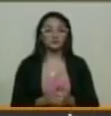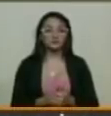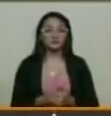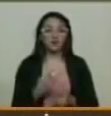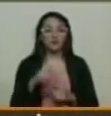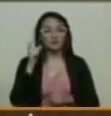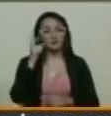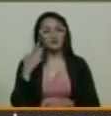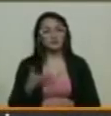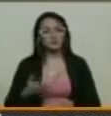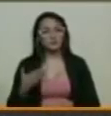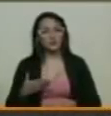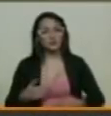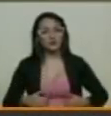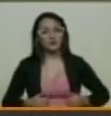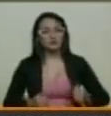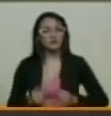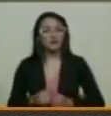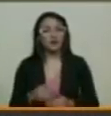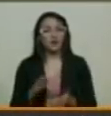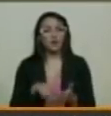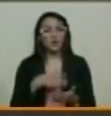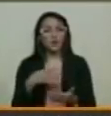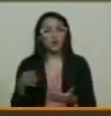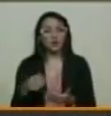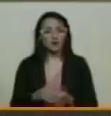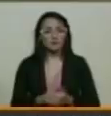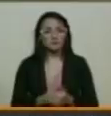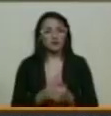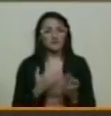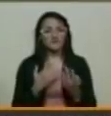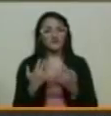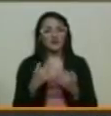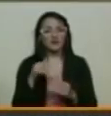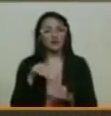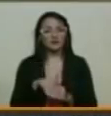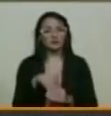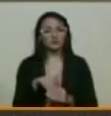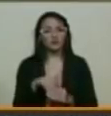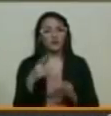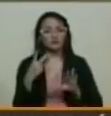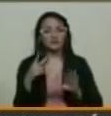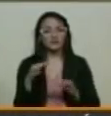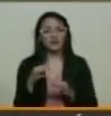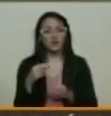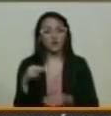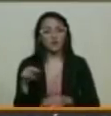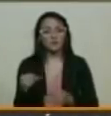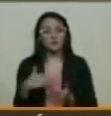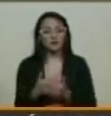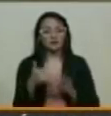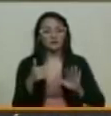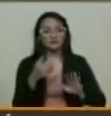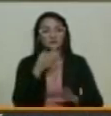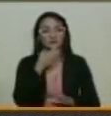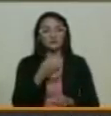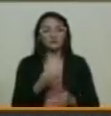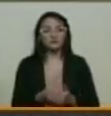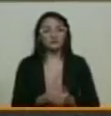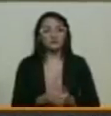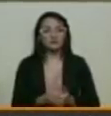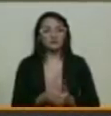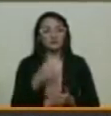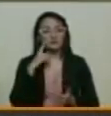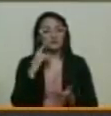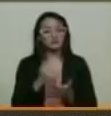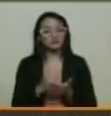fecha fundamental en este cronograma es la feria electoral, que va del 7 de noviembre al 6 de diciembre, el